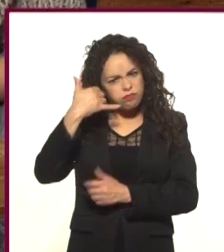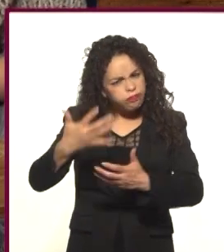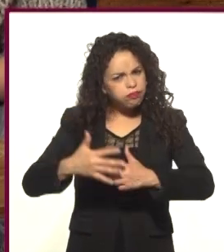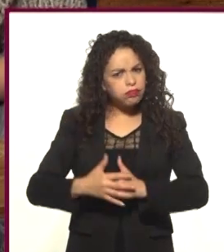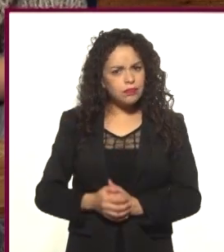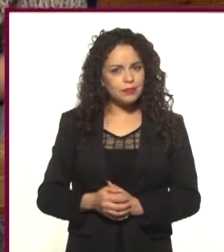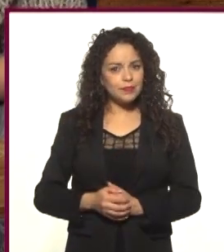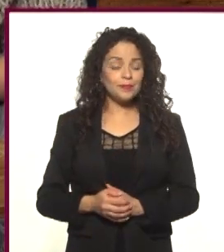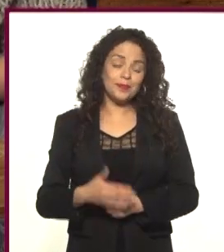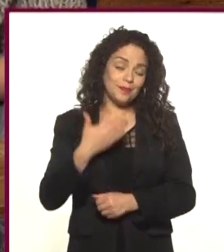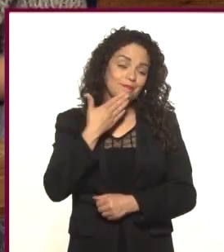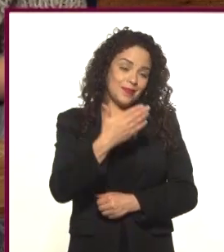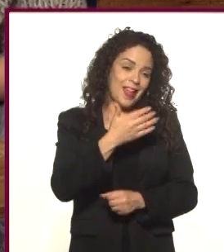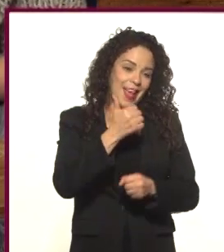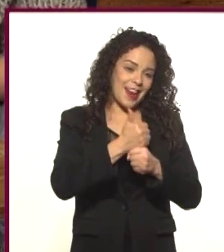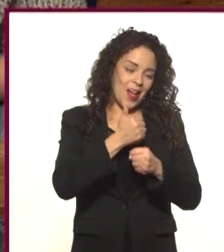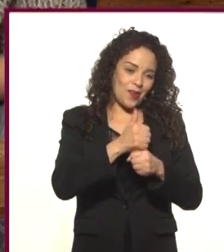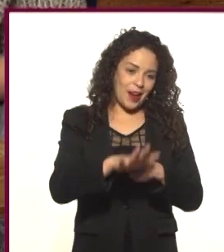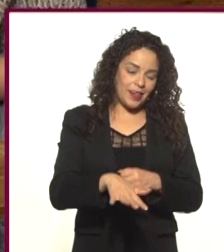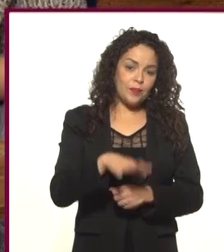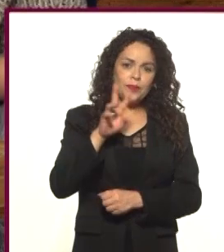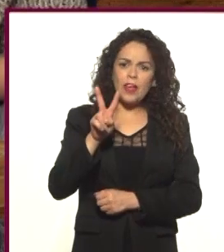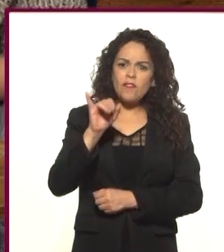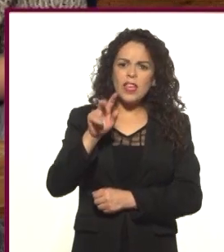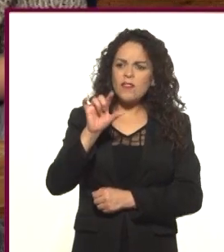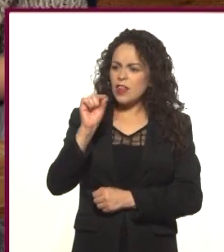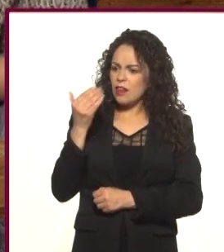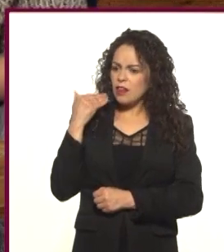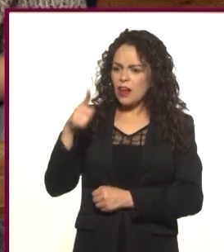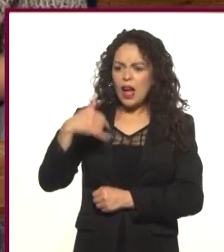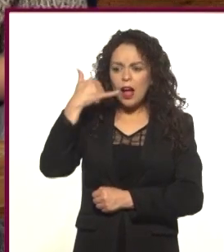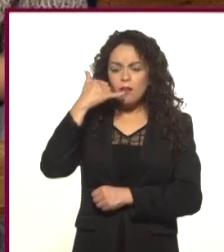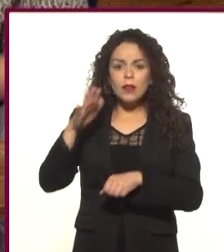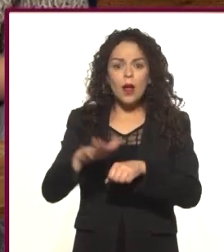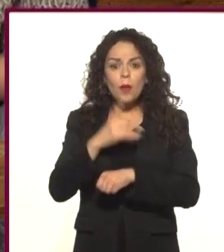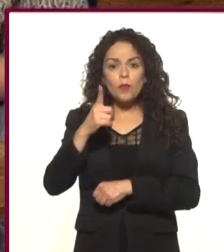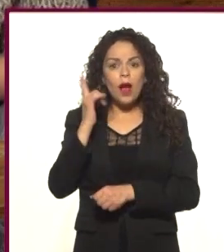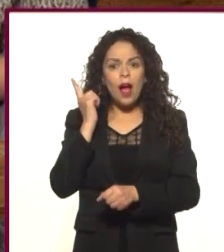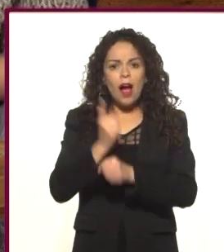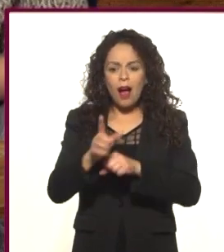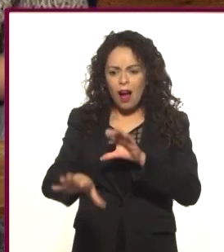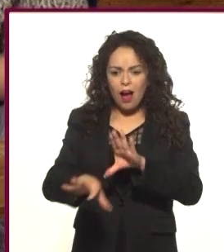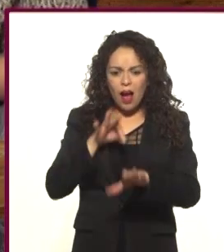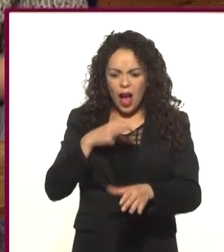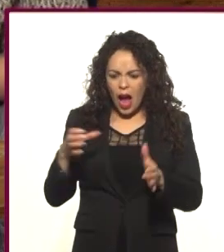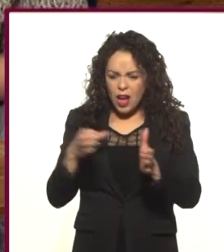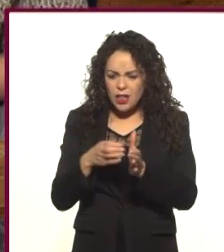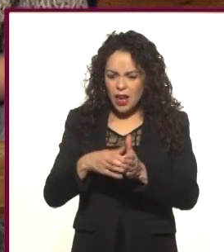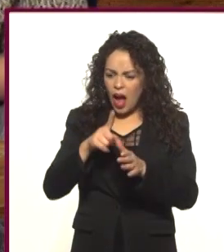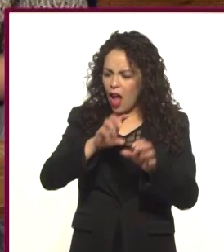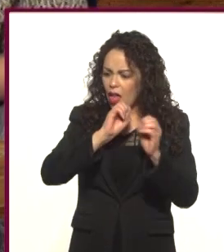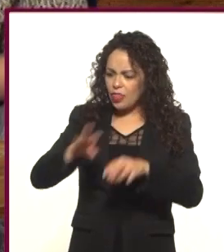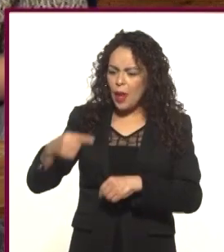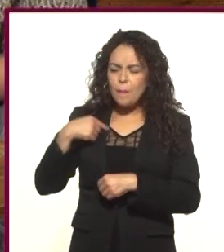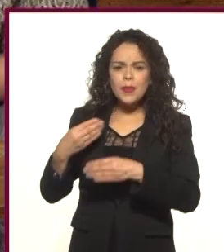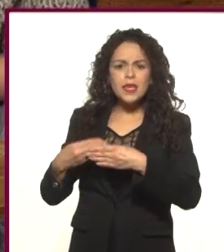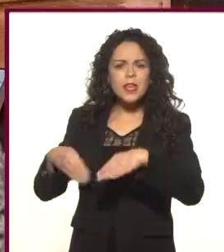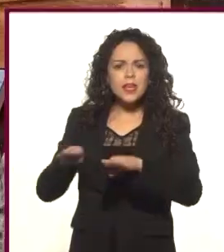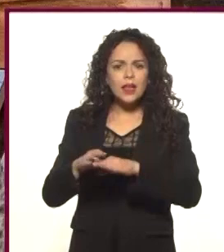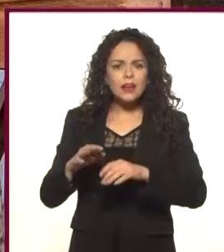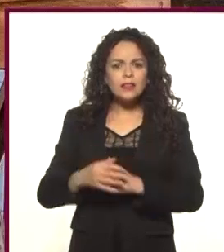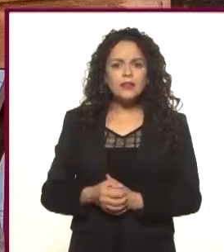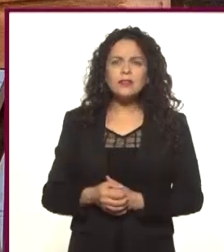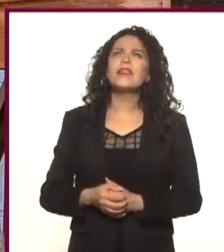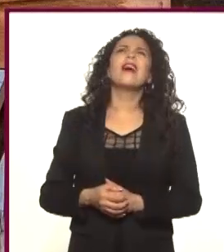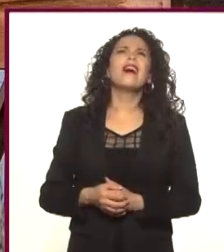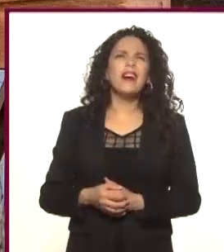habla, chamaco. Bien, abue. De hecho, Vivi les marcó hace poco por algo que encontramos en las cajas que dejaron en la casa.